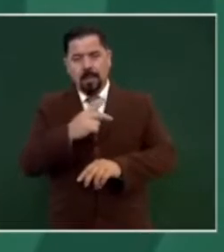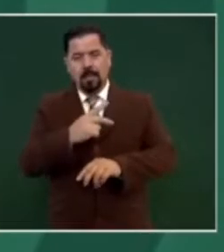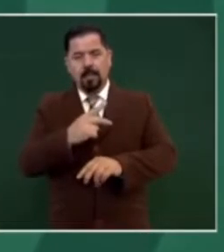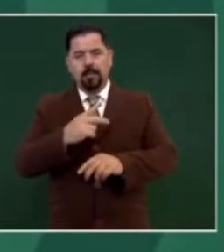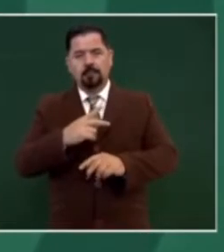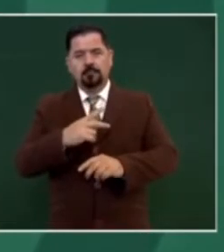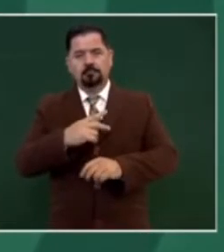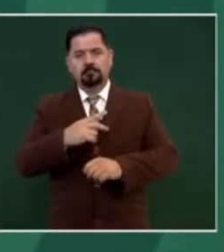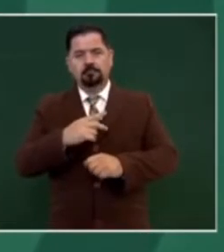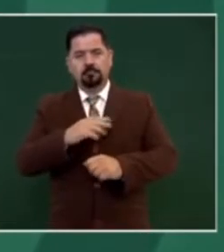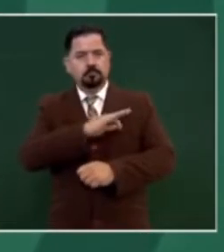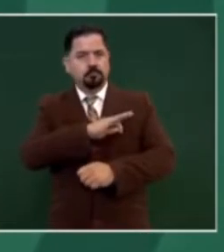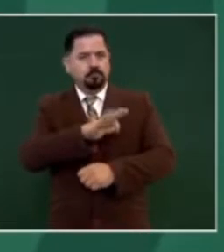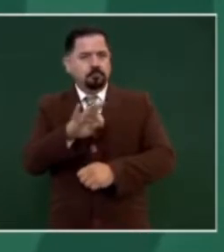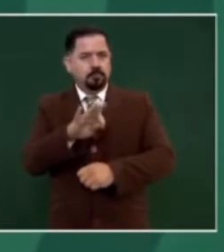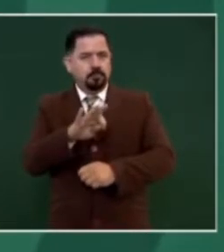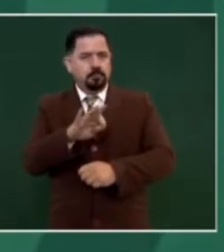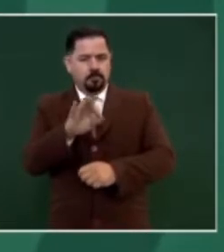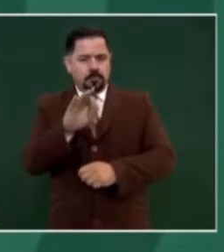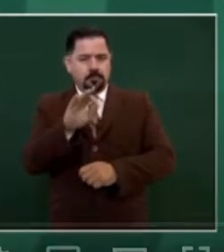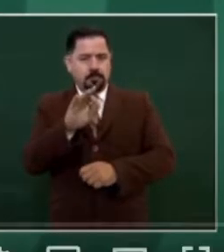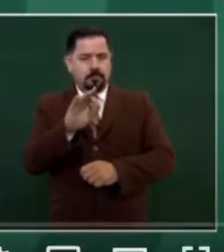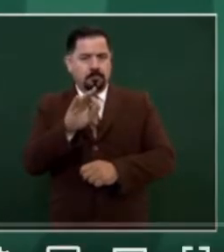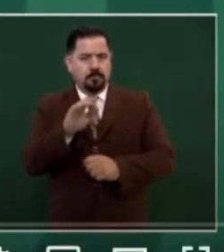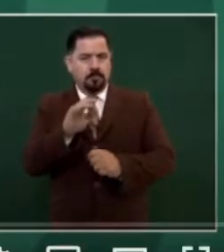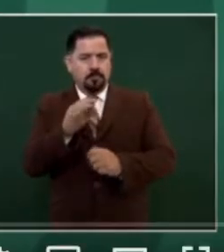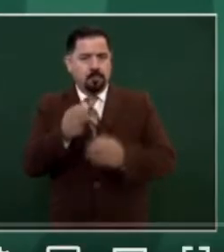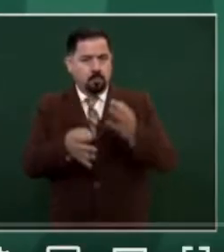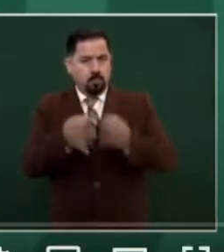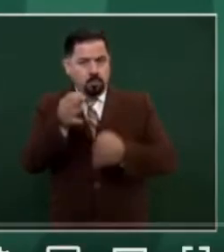entonces no podemos nosotros